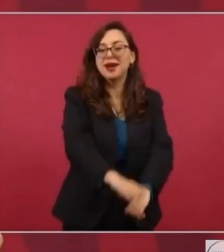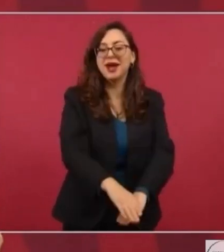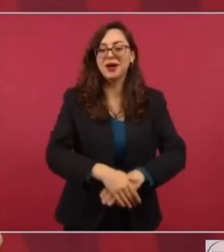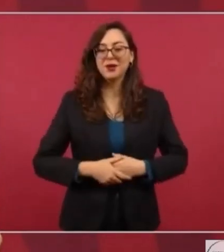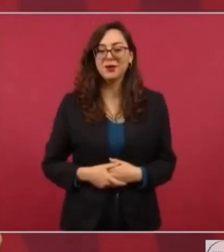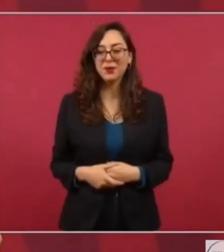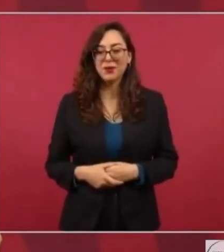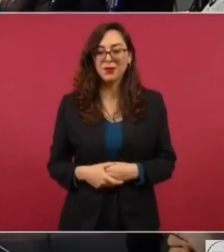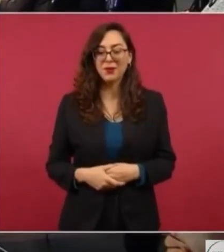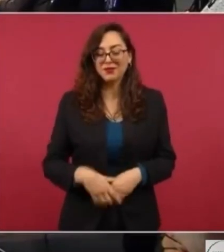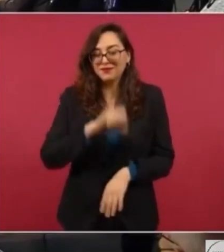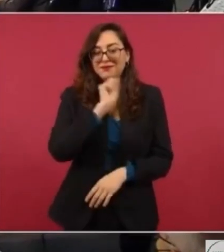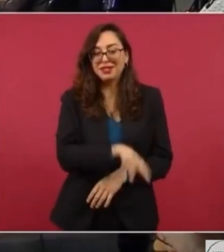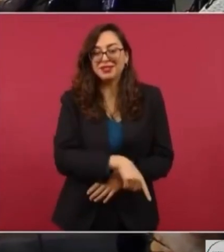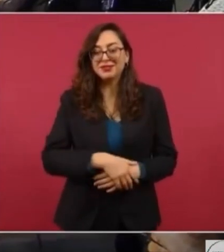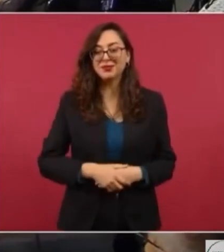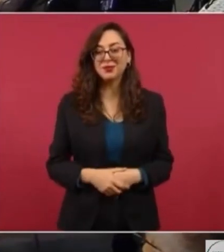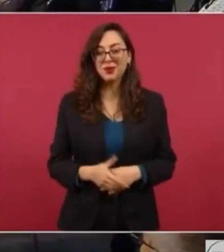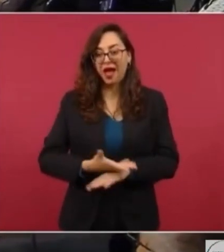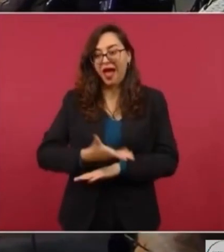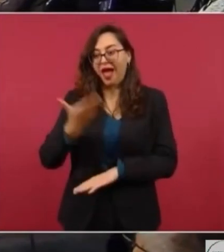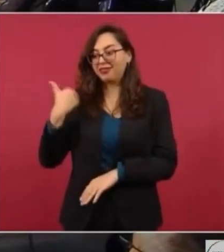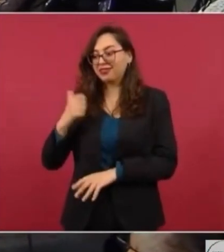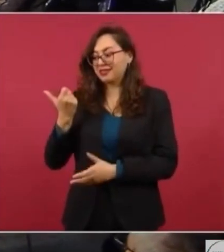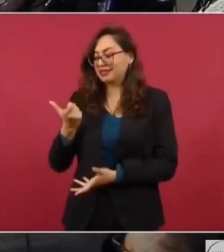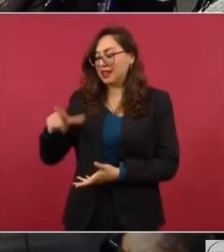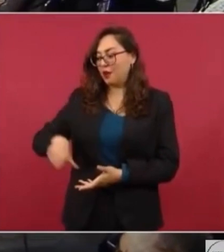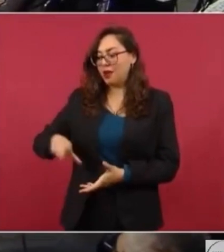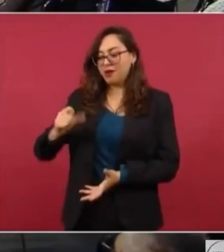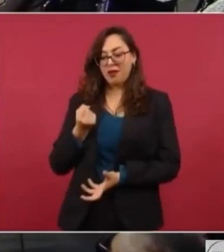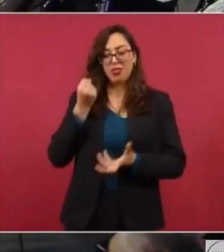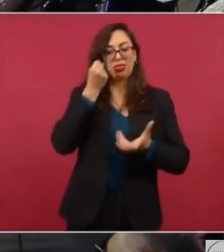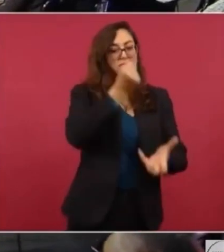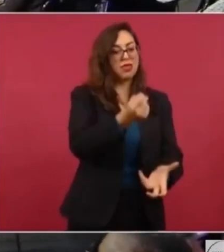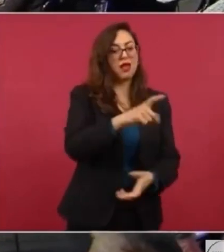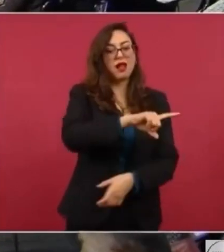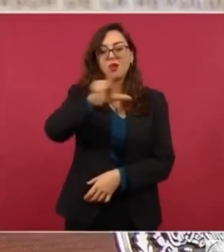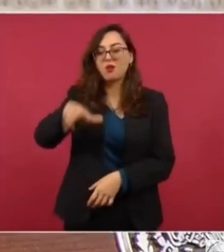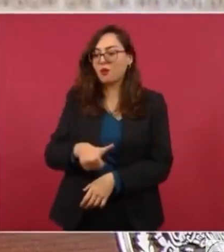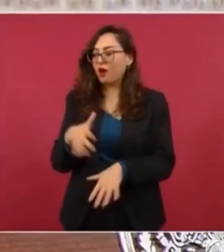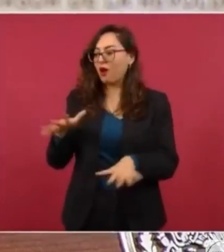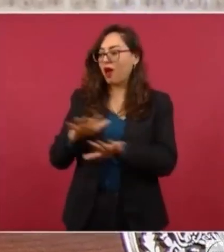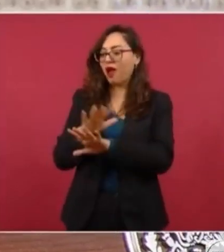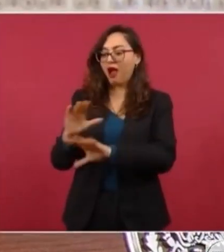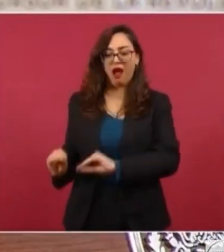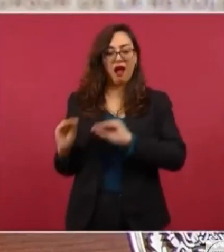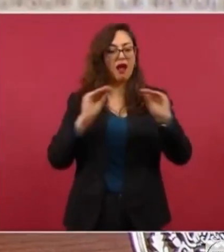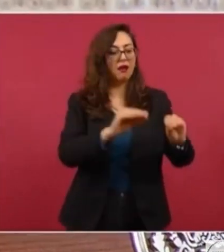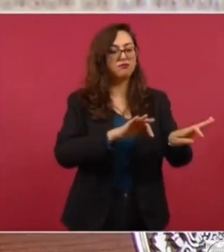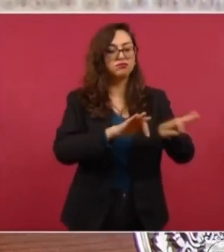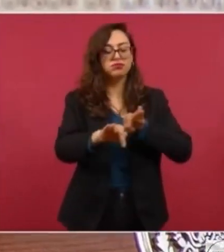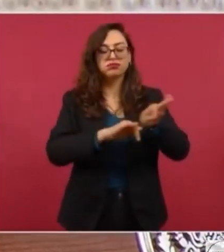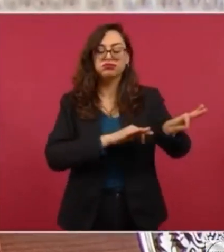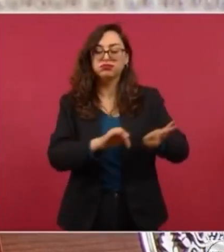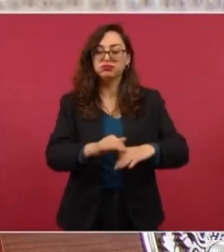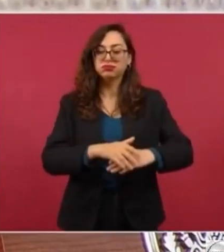un banco privado que se benefició con el rescate.